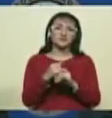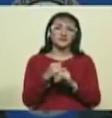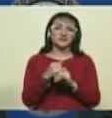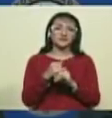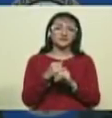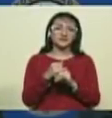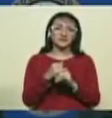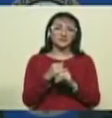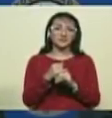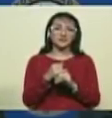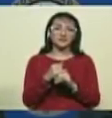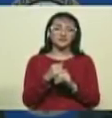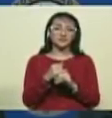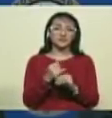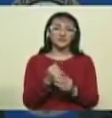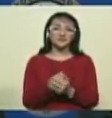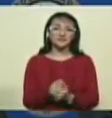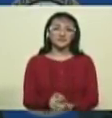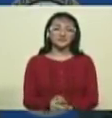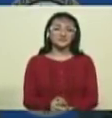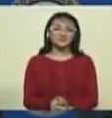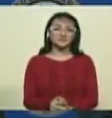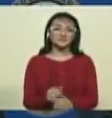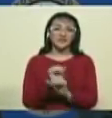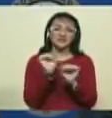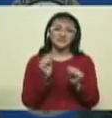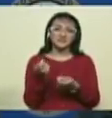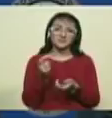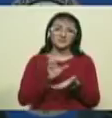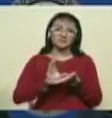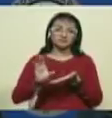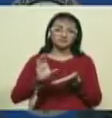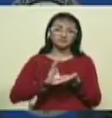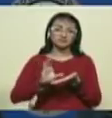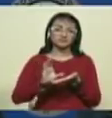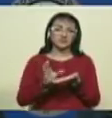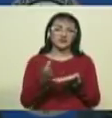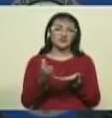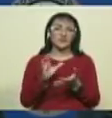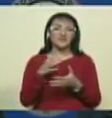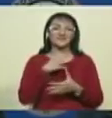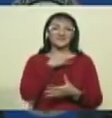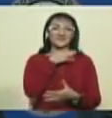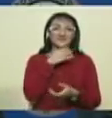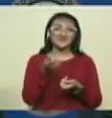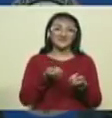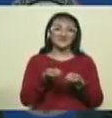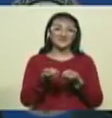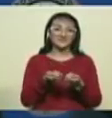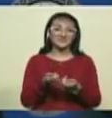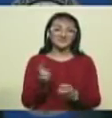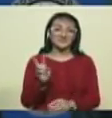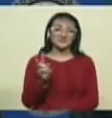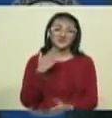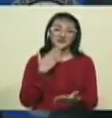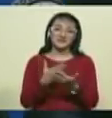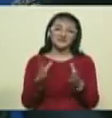así lo permitan las circunstancias y el sistema financiero y no traten de ahorcar económicamente a Venezuela.